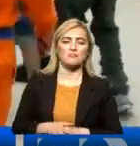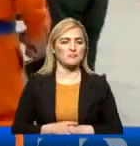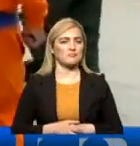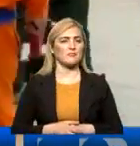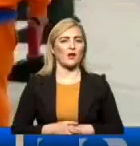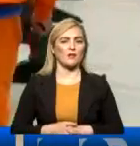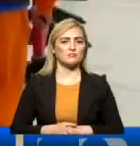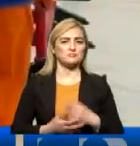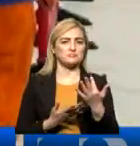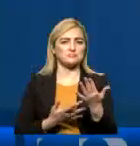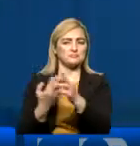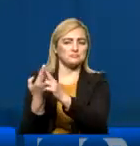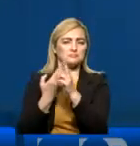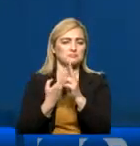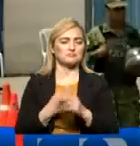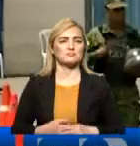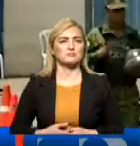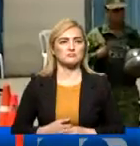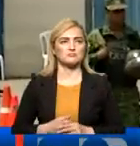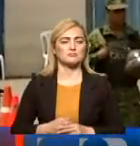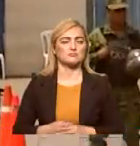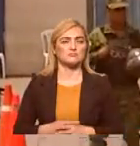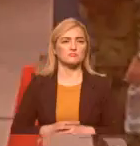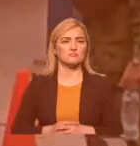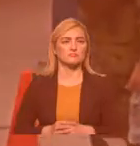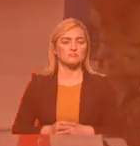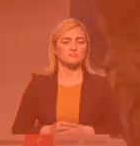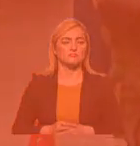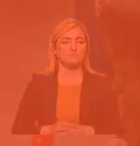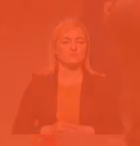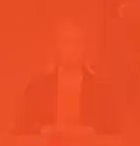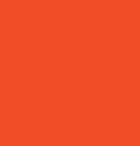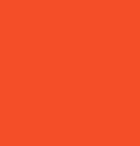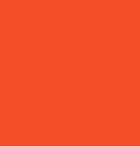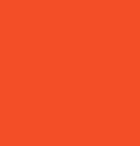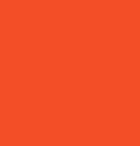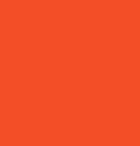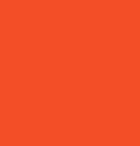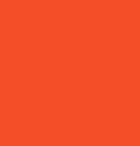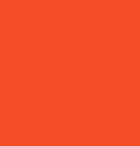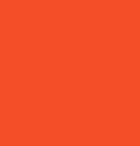sanitaria y nos mantenemos a la espera de una respuesta. En Quito, Estefany Paz, 24 horas.